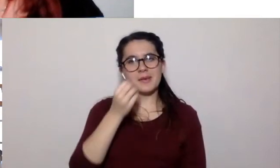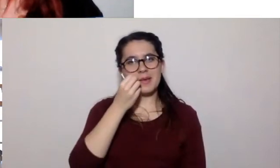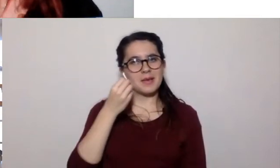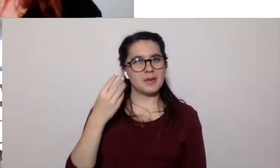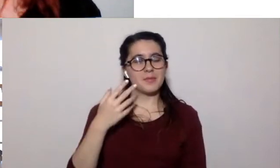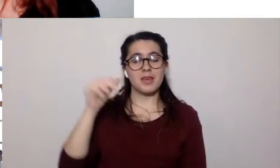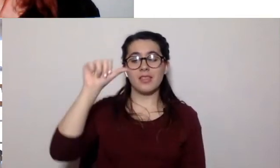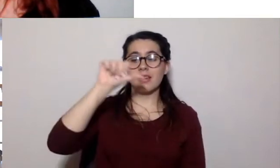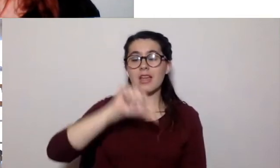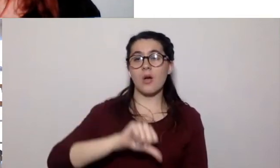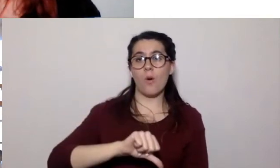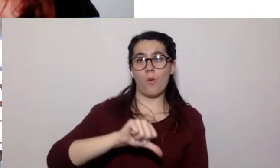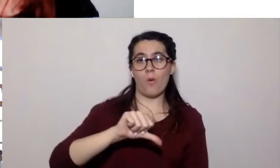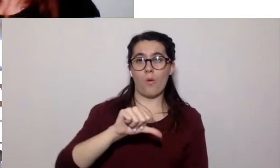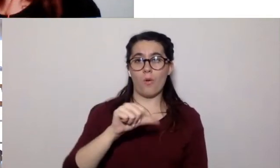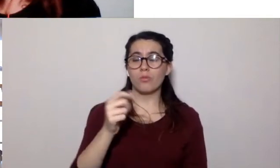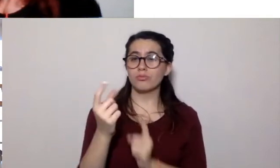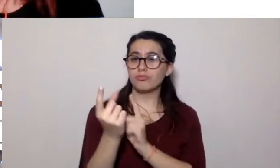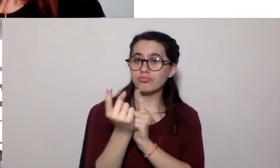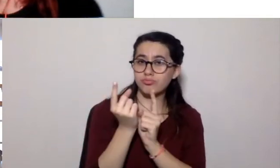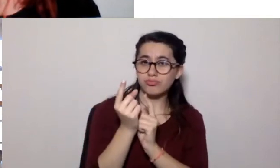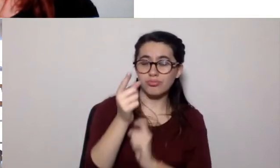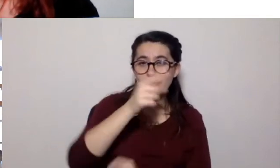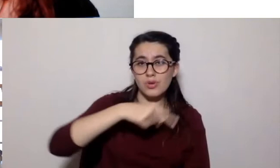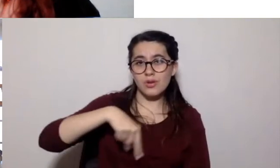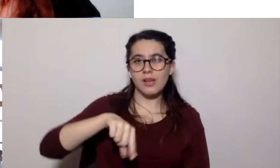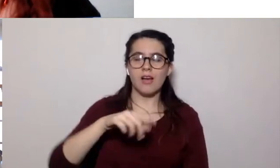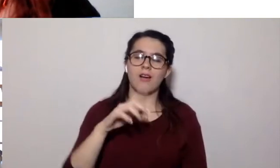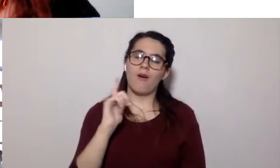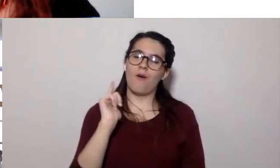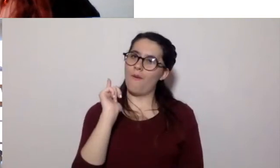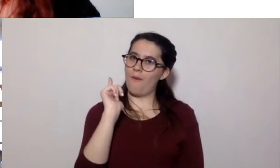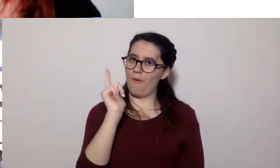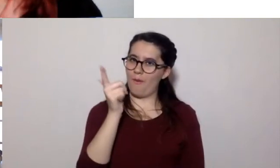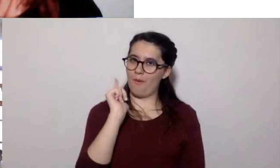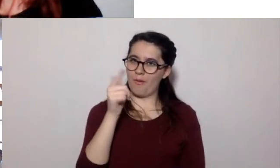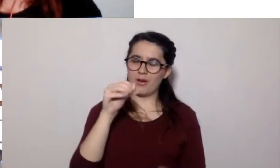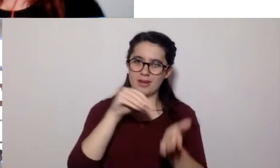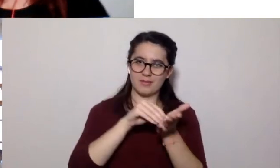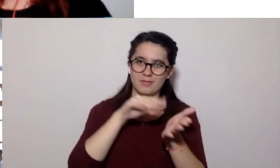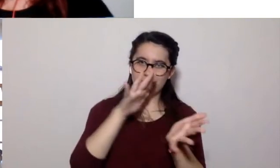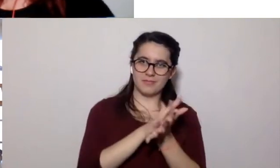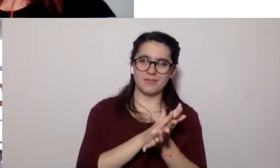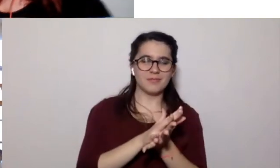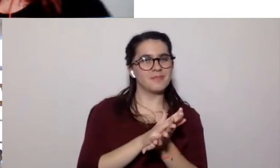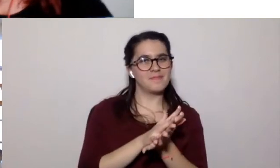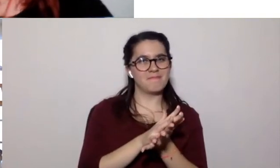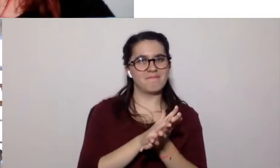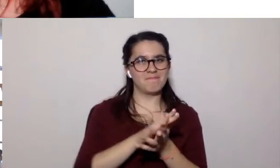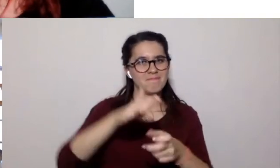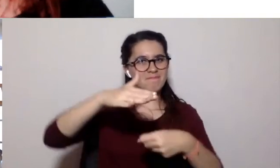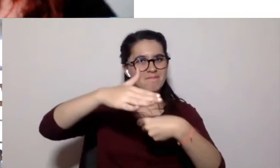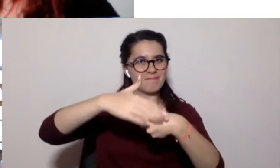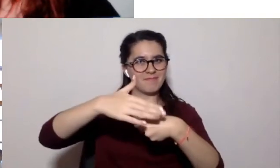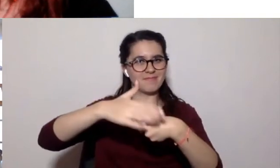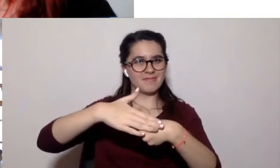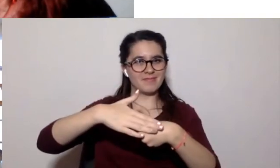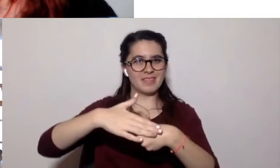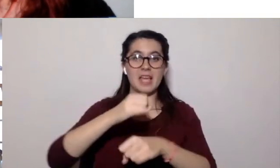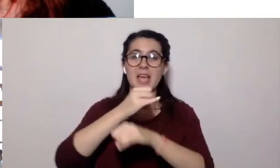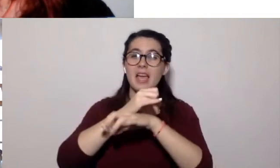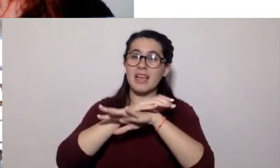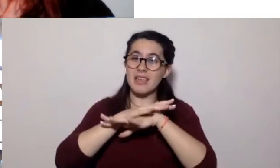las disfruté muchísimo. Tenemos que hacer y tenemos que agendar más programas porque yo sé que te quedaste con muchísima información